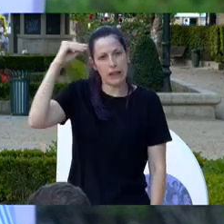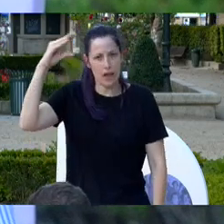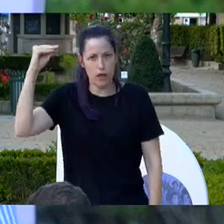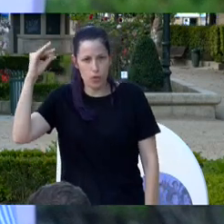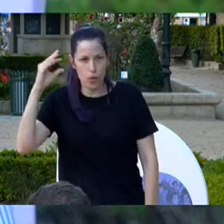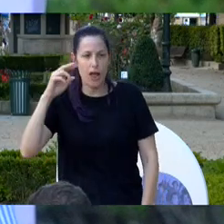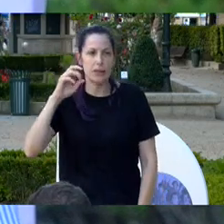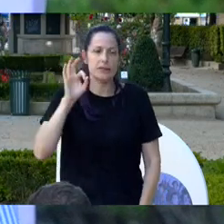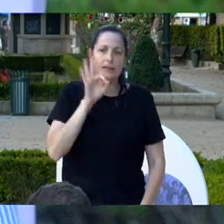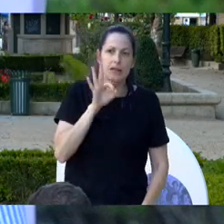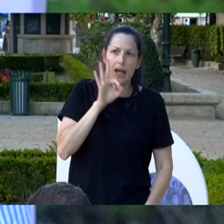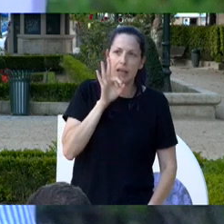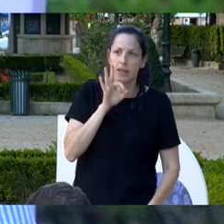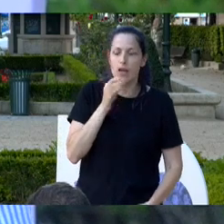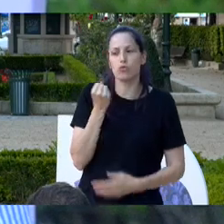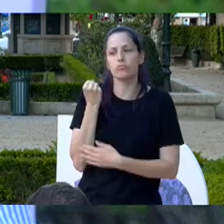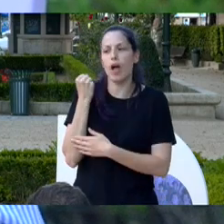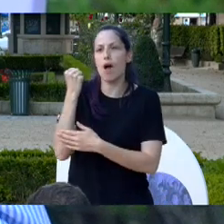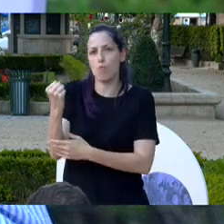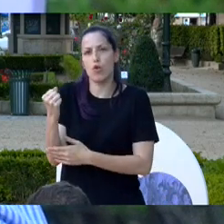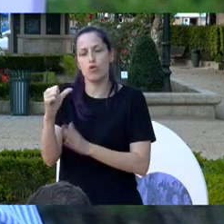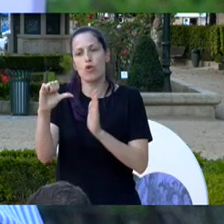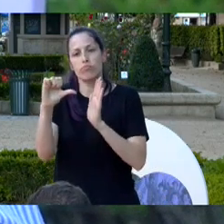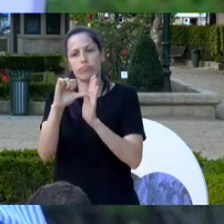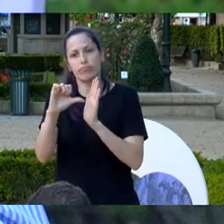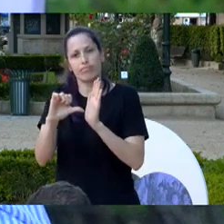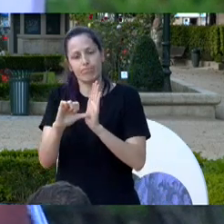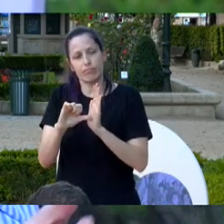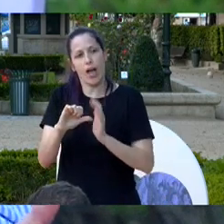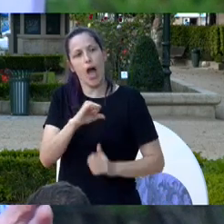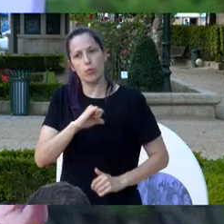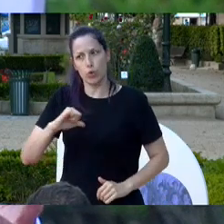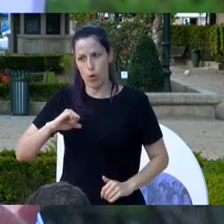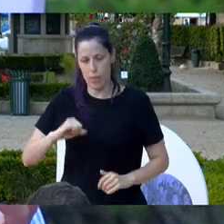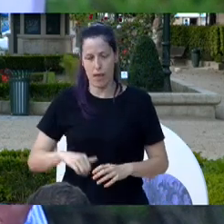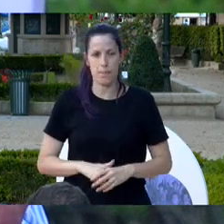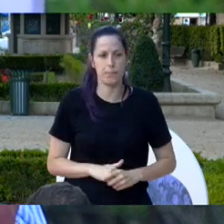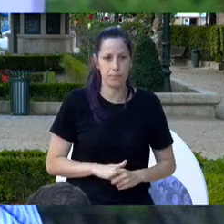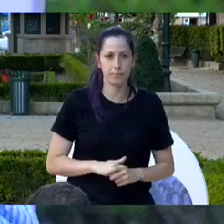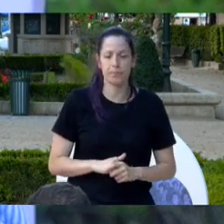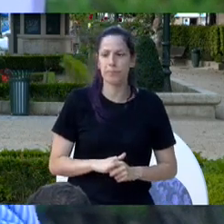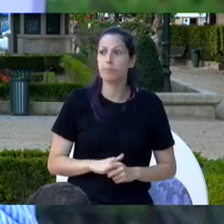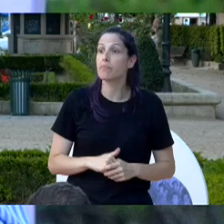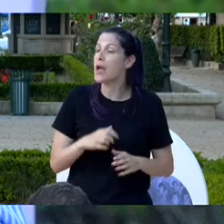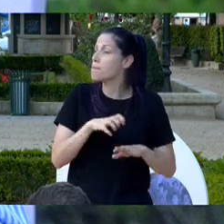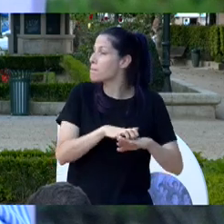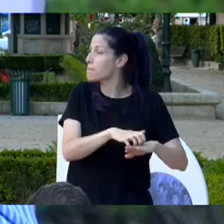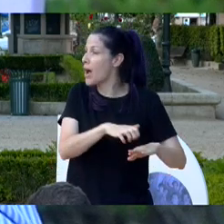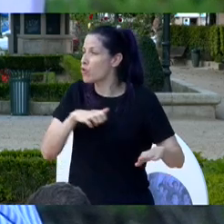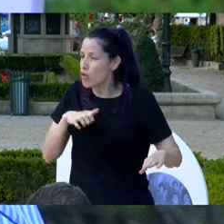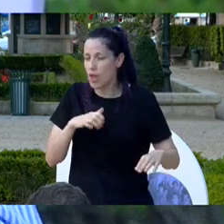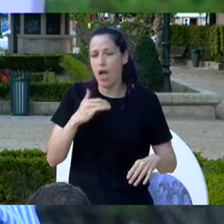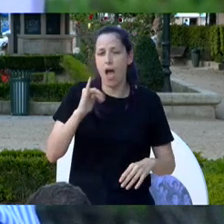galegos a favor do Estatuto da Autonomía. En aquel momento, a maior parte, bueno, das forzas máis